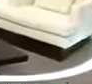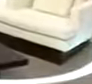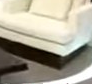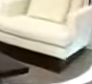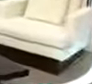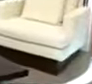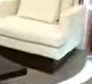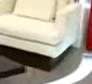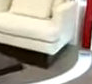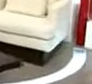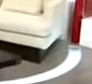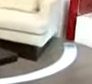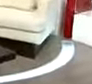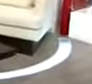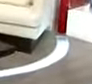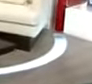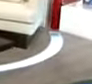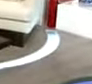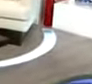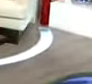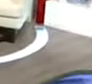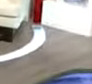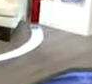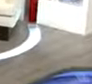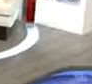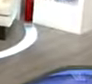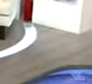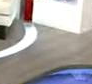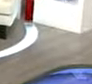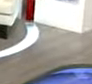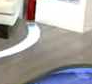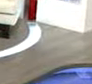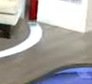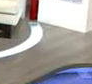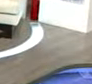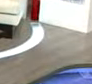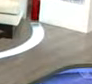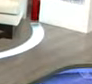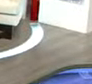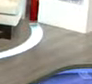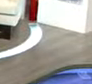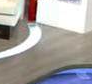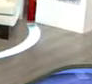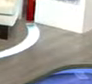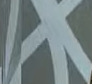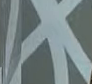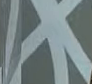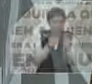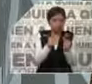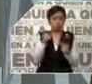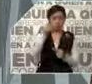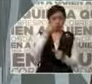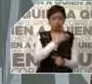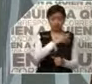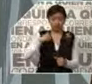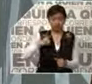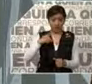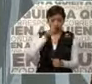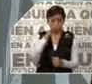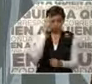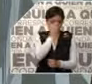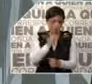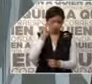Así es, una de las principales causas de discapacidad en personas adultas mayores. Y bueno, hay que estar muy atentos a hacerse los estudios